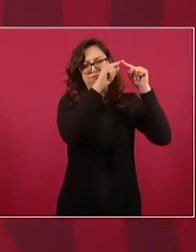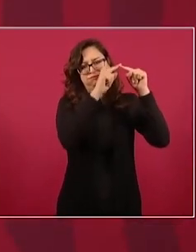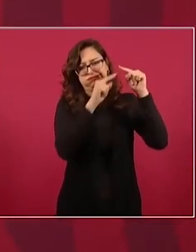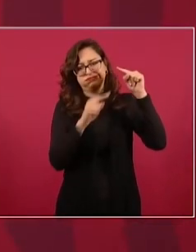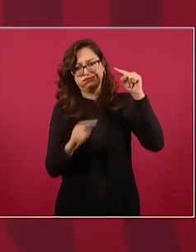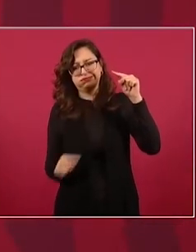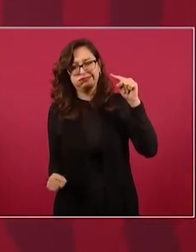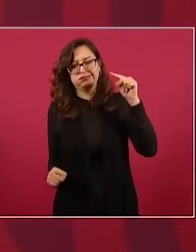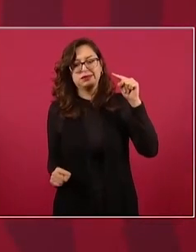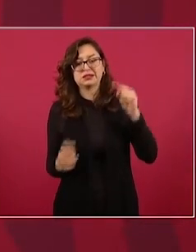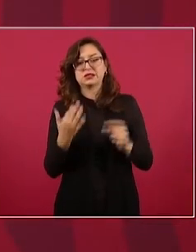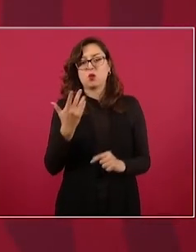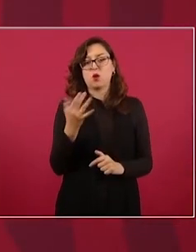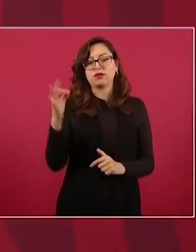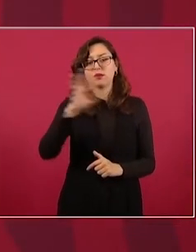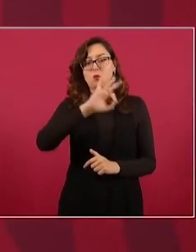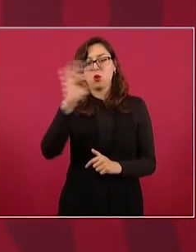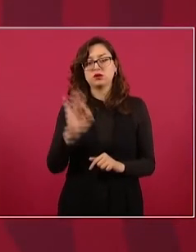La mitad.